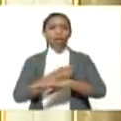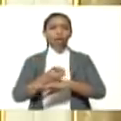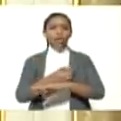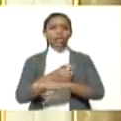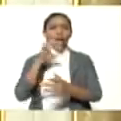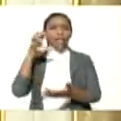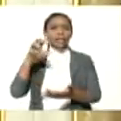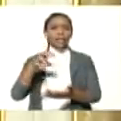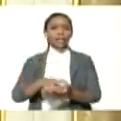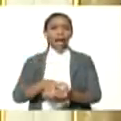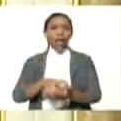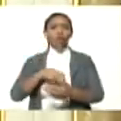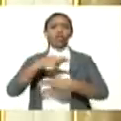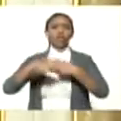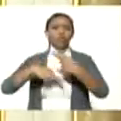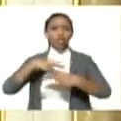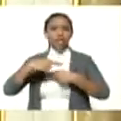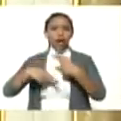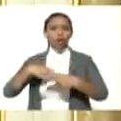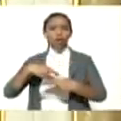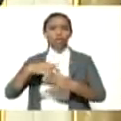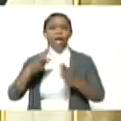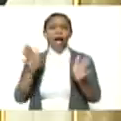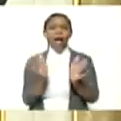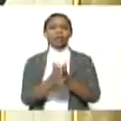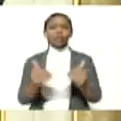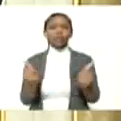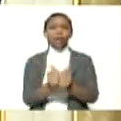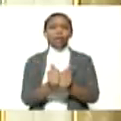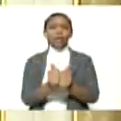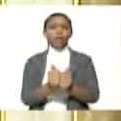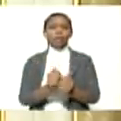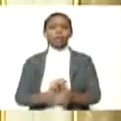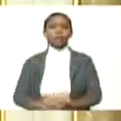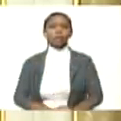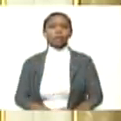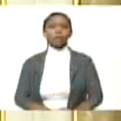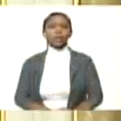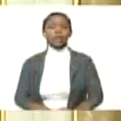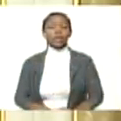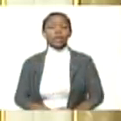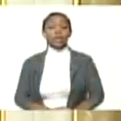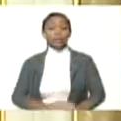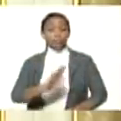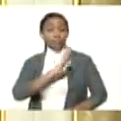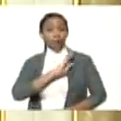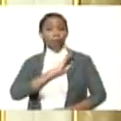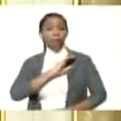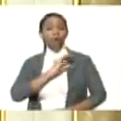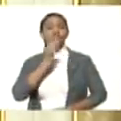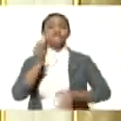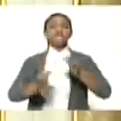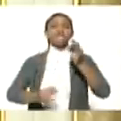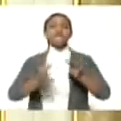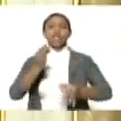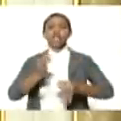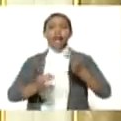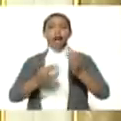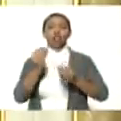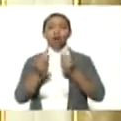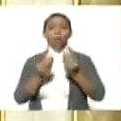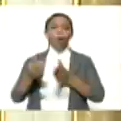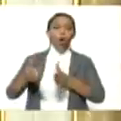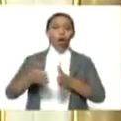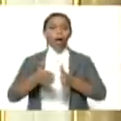del estado revolucionario de Anzoátegui. Y el propio fiscal, como son los caminos de la